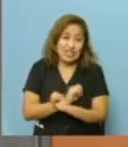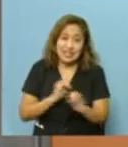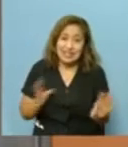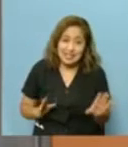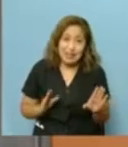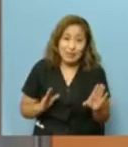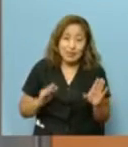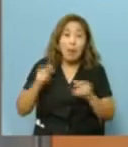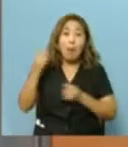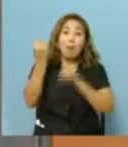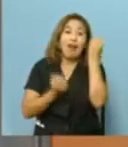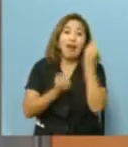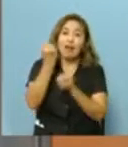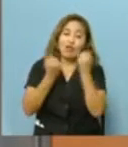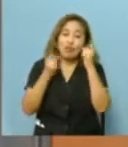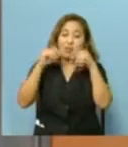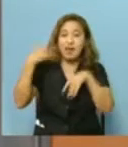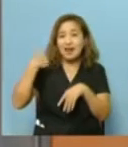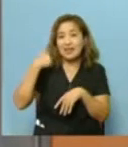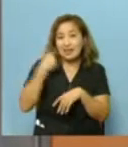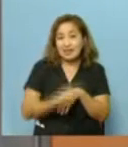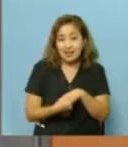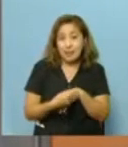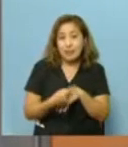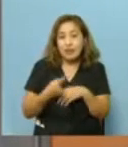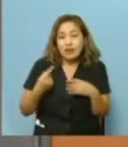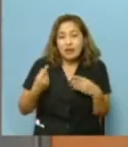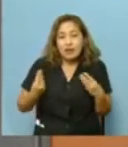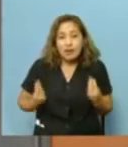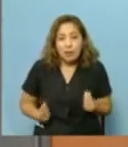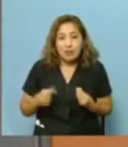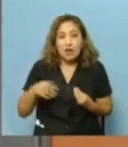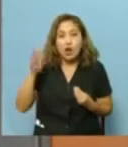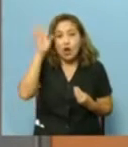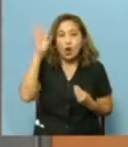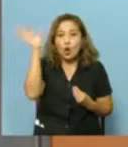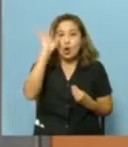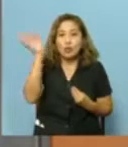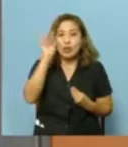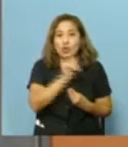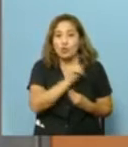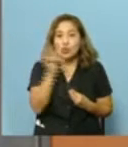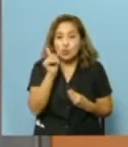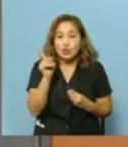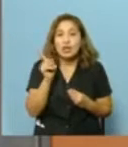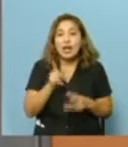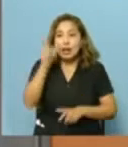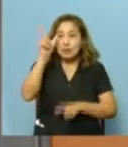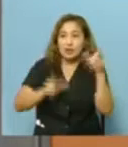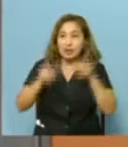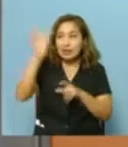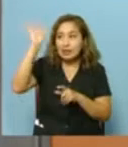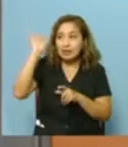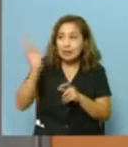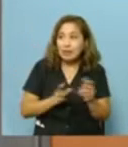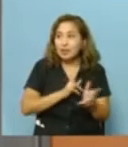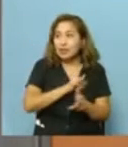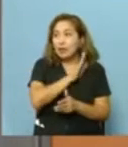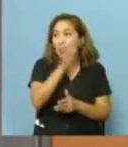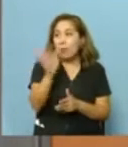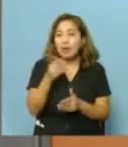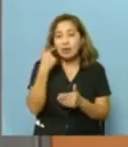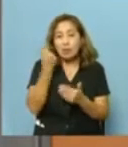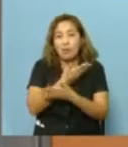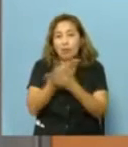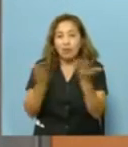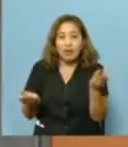de colapso para la economía argentina en su edición mexicana yo creo que los analistas que han salido a hablar en el día y están